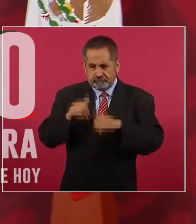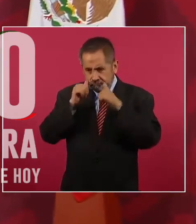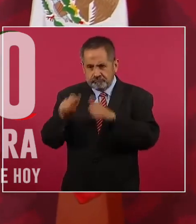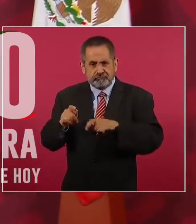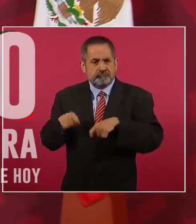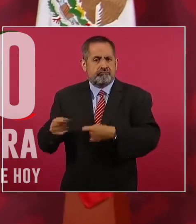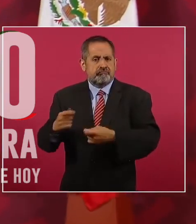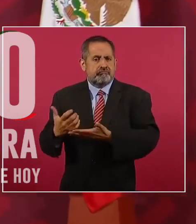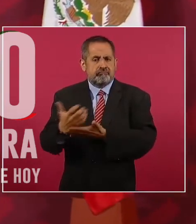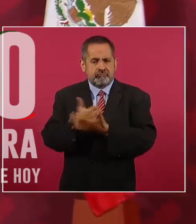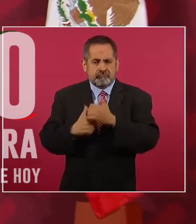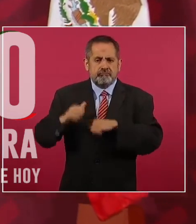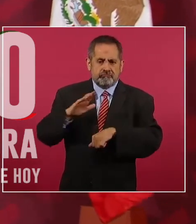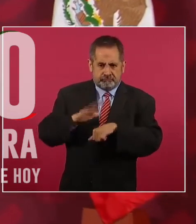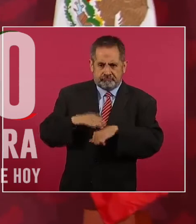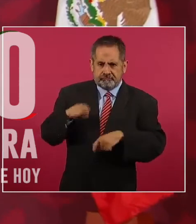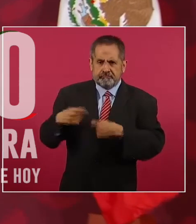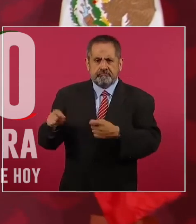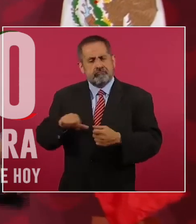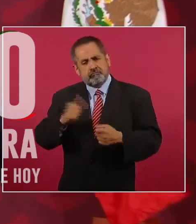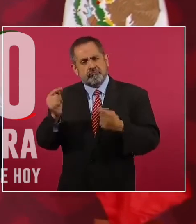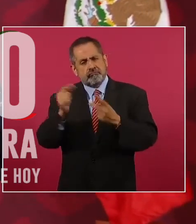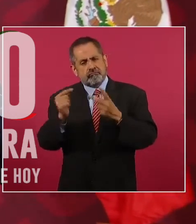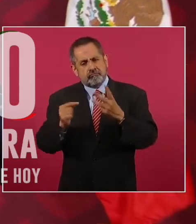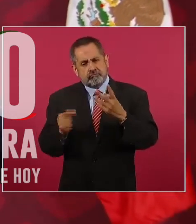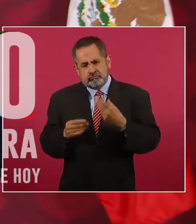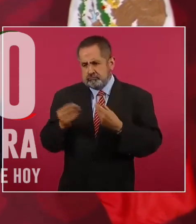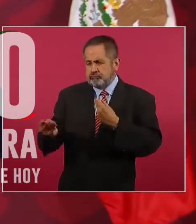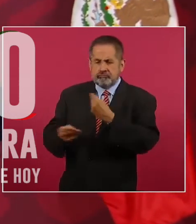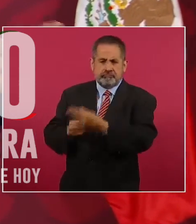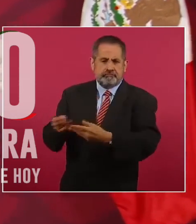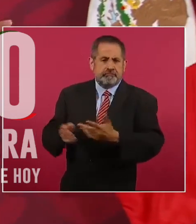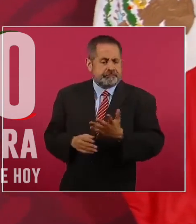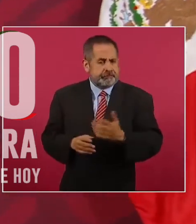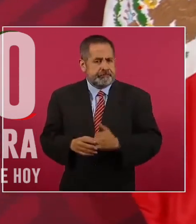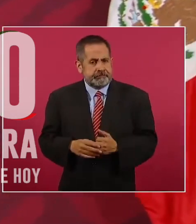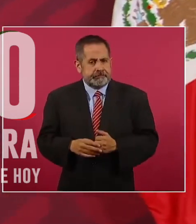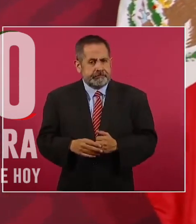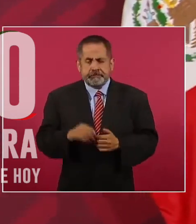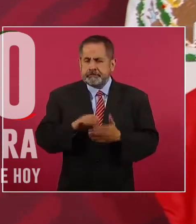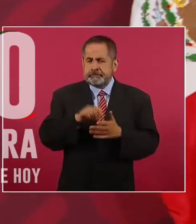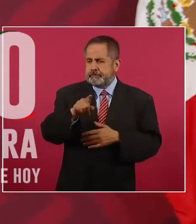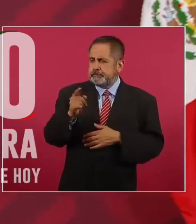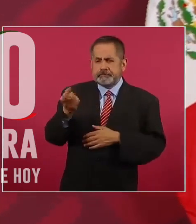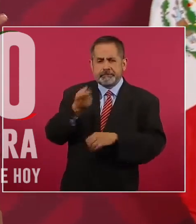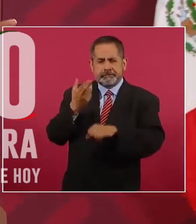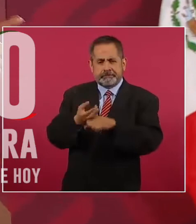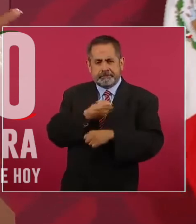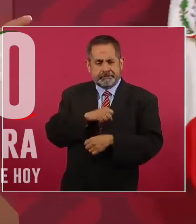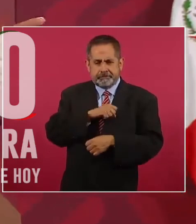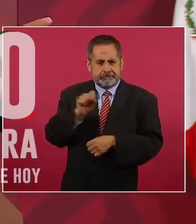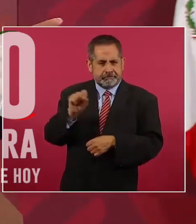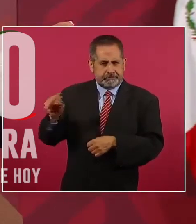ingresos, pero no solo eso, sino otro tipo de consideraciones. Salud estaba contemplando